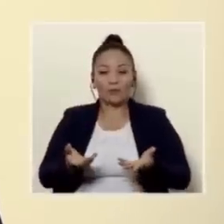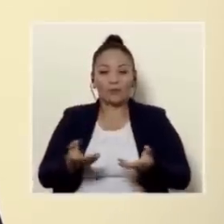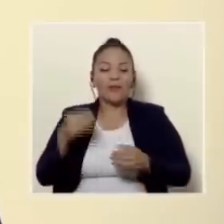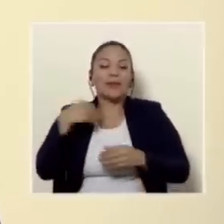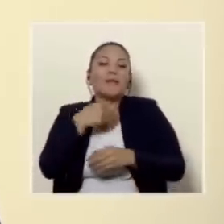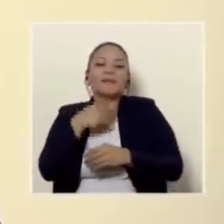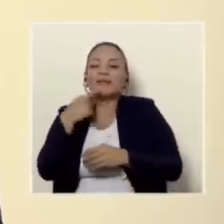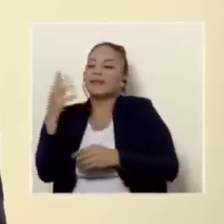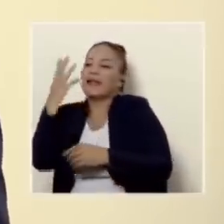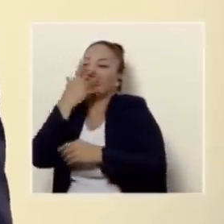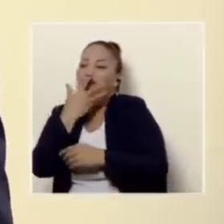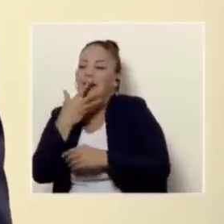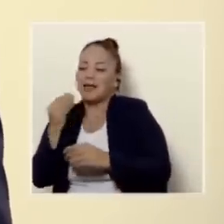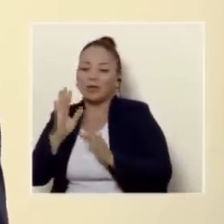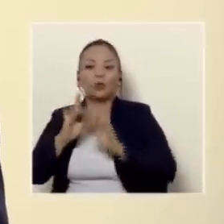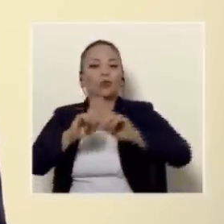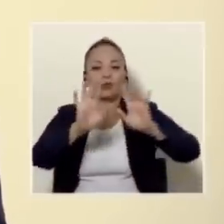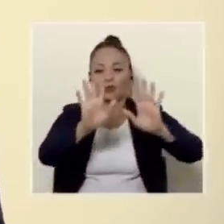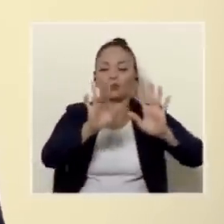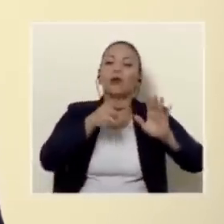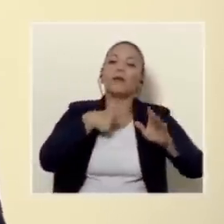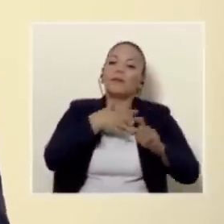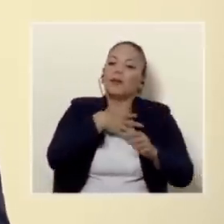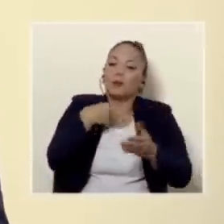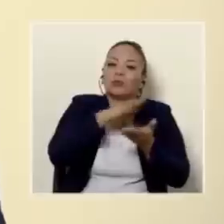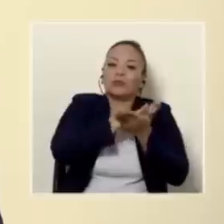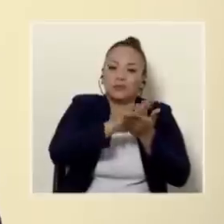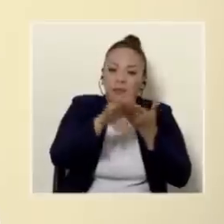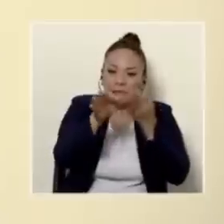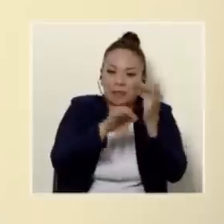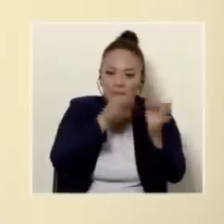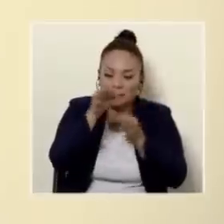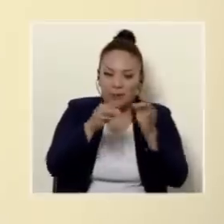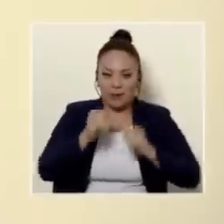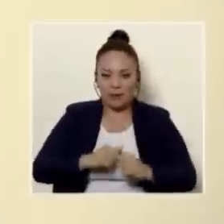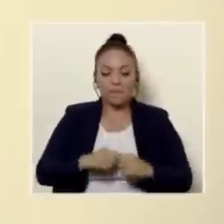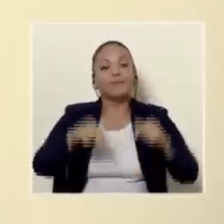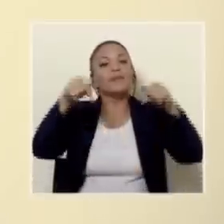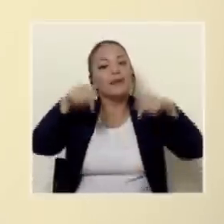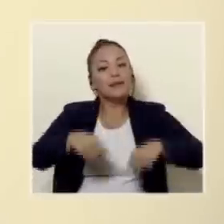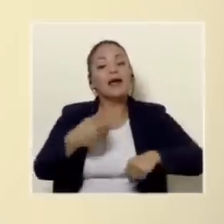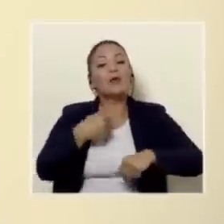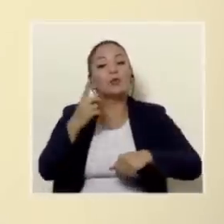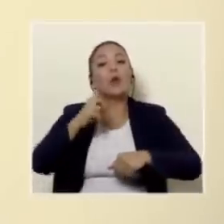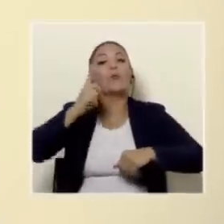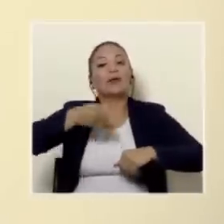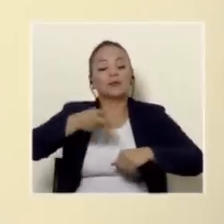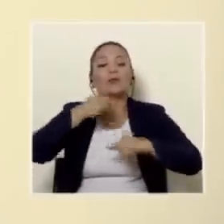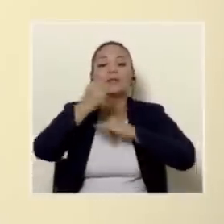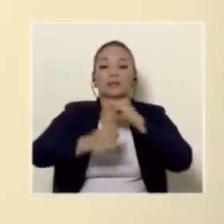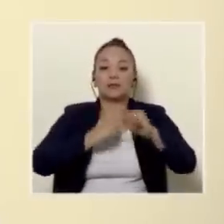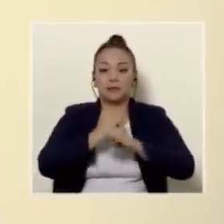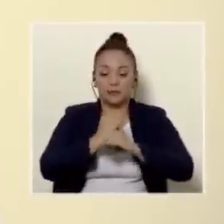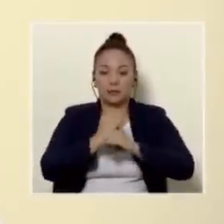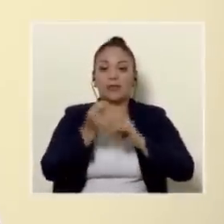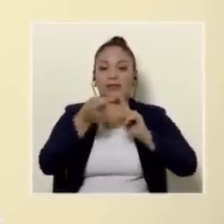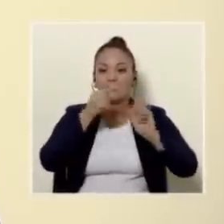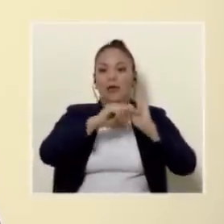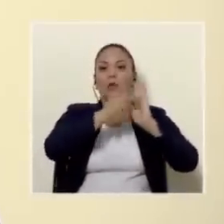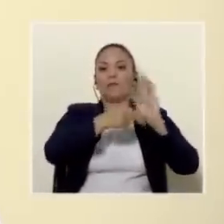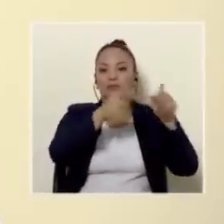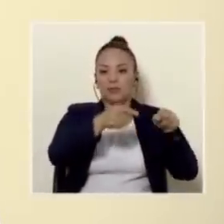tan lindo la ministra, yo digo, no, vamos a ser más claros y transparentes. Aquí hay una obligación internacional por